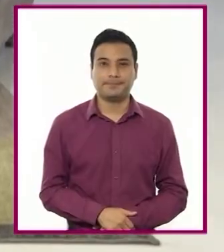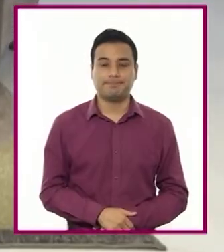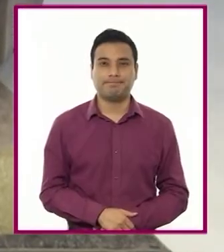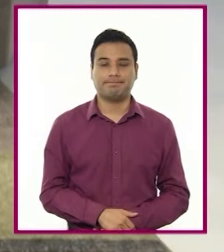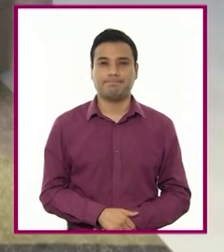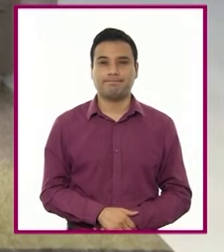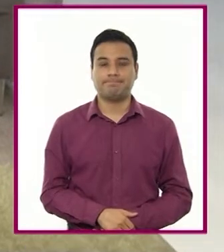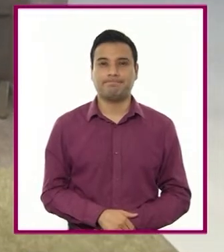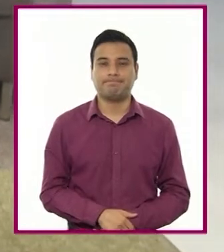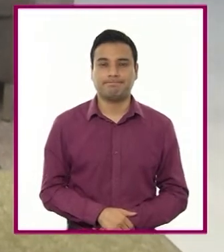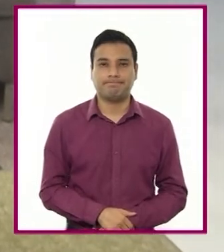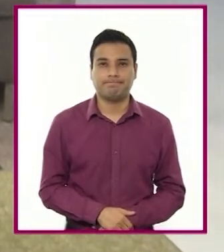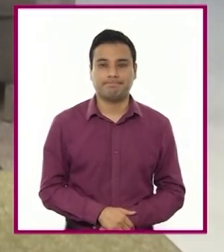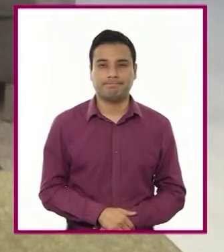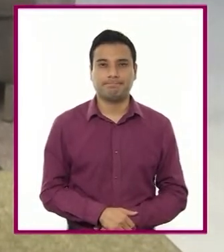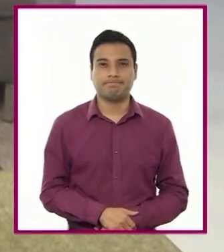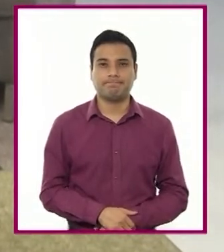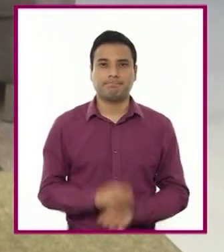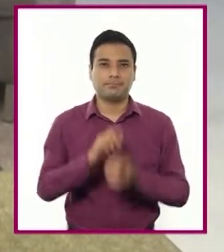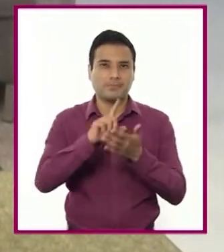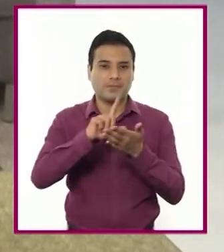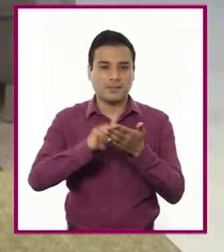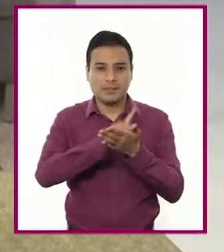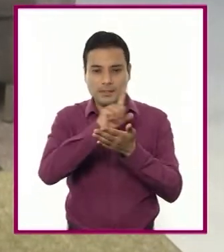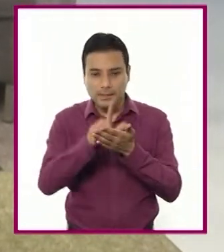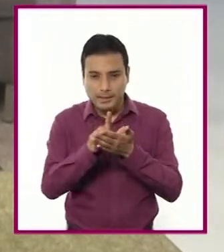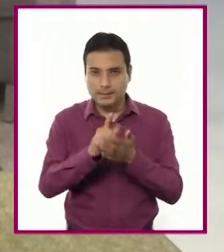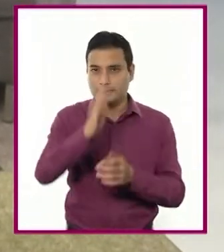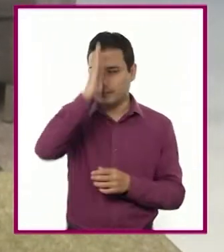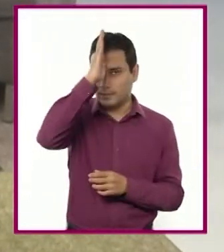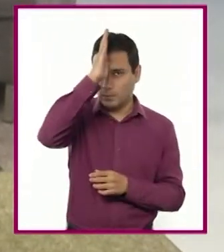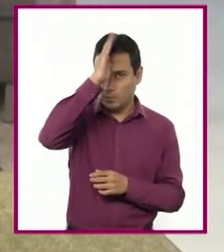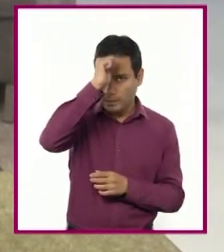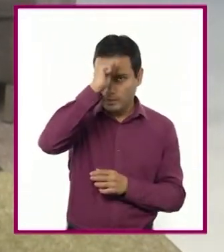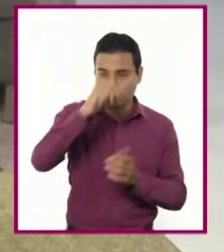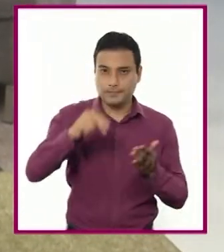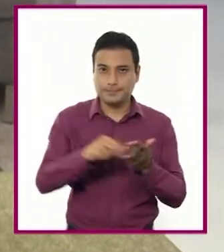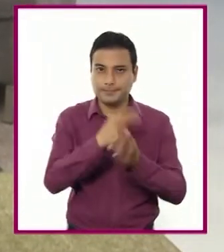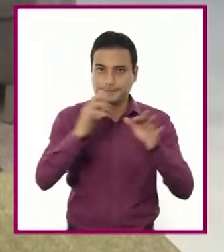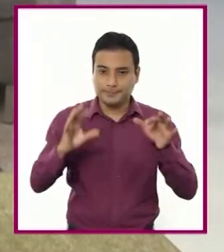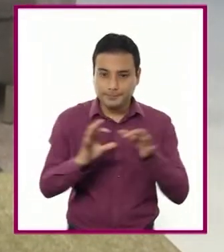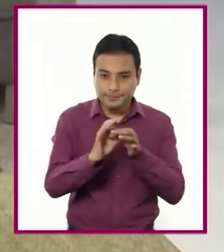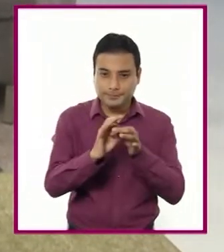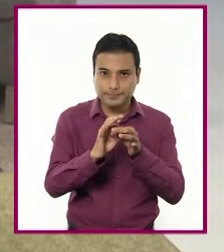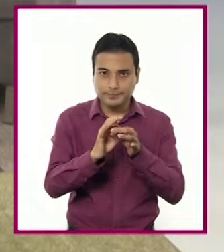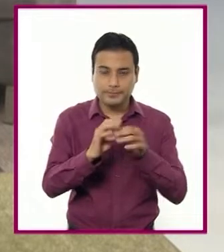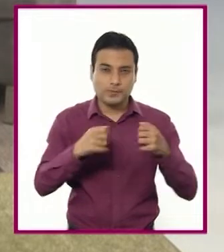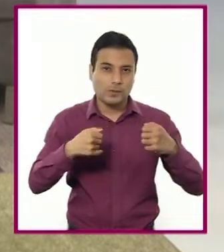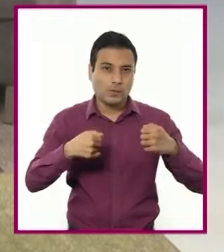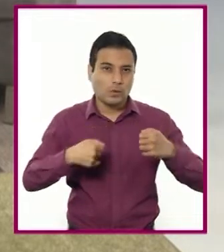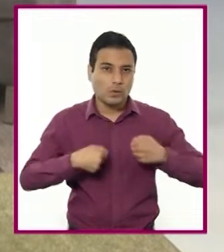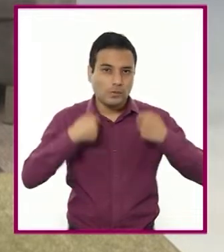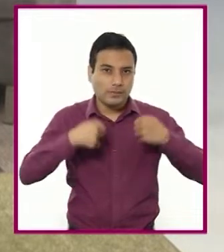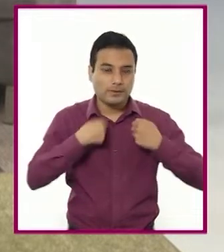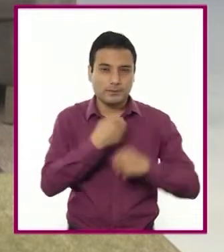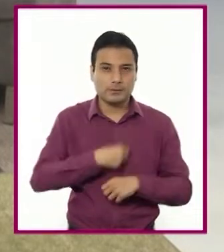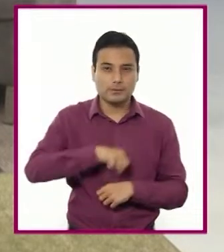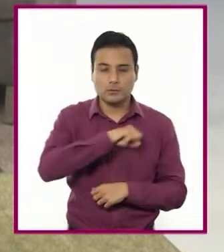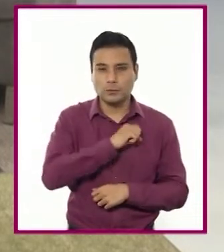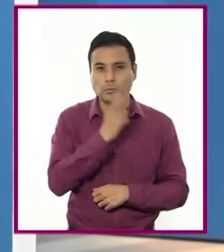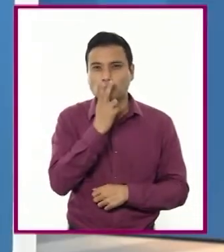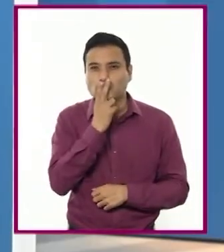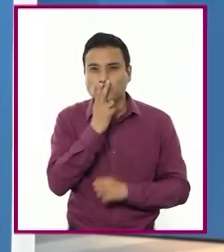¿Cuáles son las leyes, acuerdos o tratados que velan por la salud de las y los adolescentes en México y en el